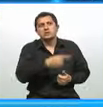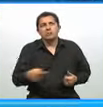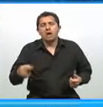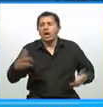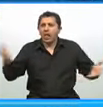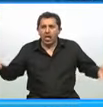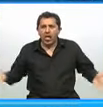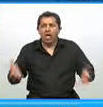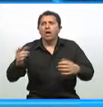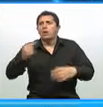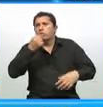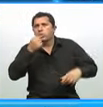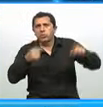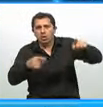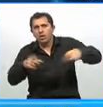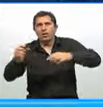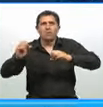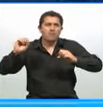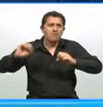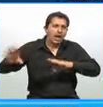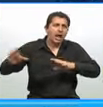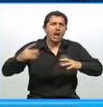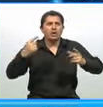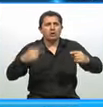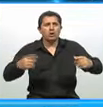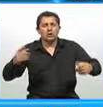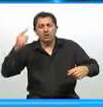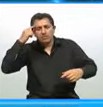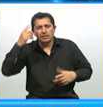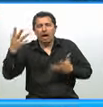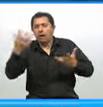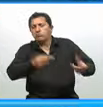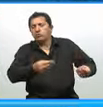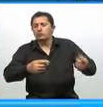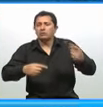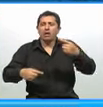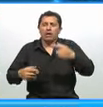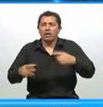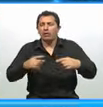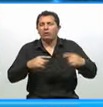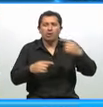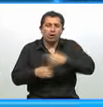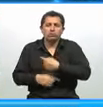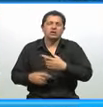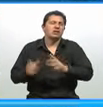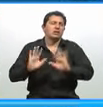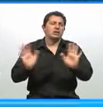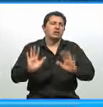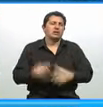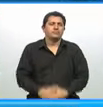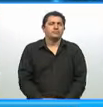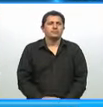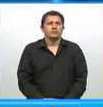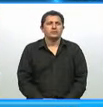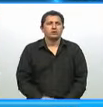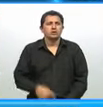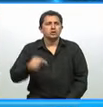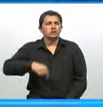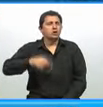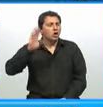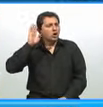alentando fantasmas o agitando especulaciones con respecto a esas cosas. ¿Sabés qué? Hoy lo escuchaba